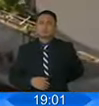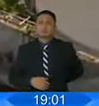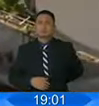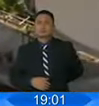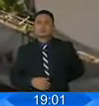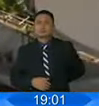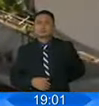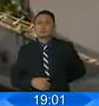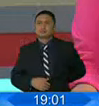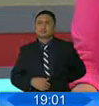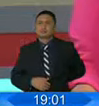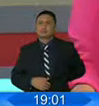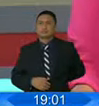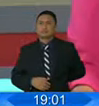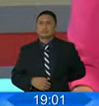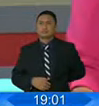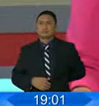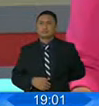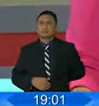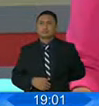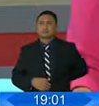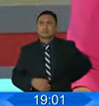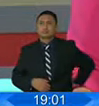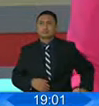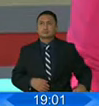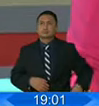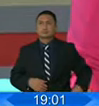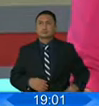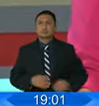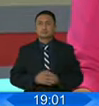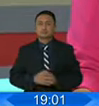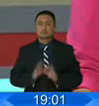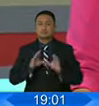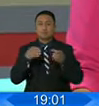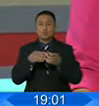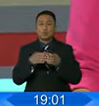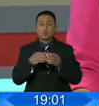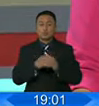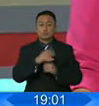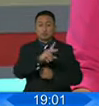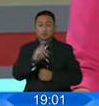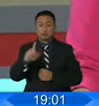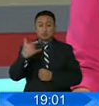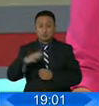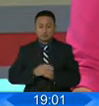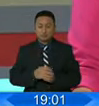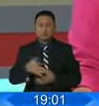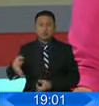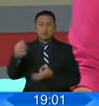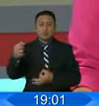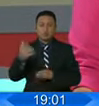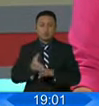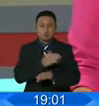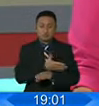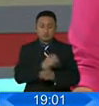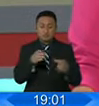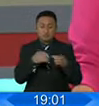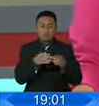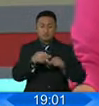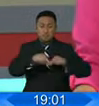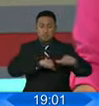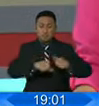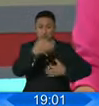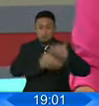Informó Javier Gallo. Cambiamos de tema. El bloque de legisladores de CREO entregó oficialmente la documentación requerida por el Consejo de